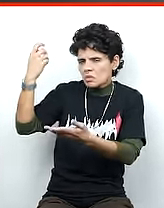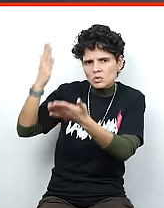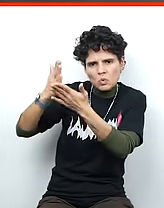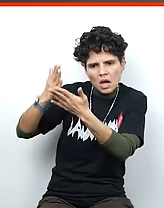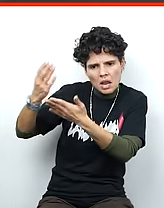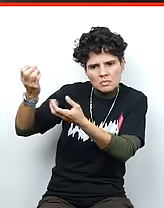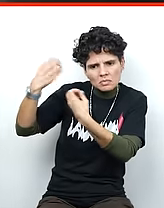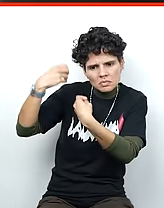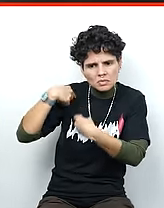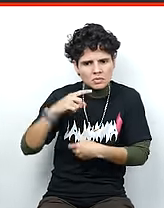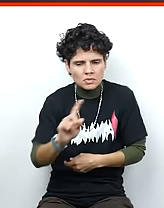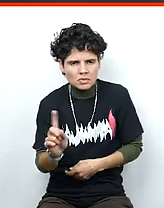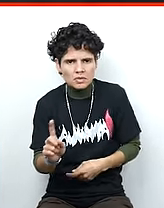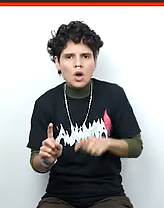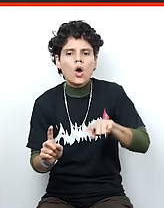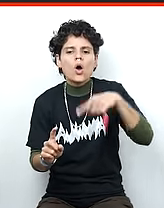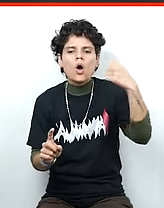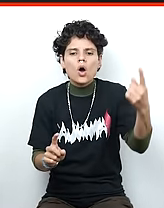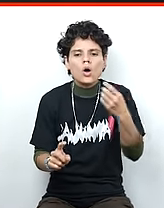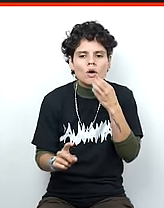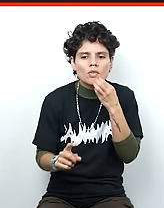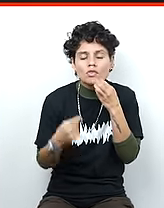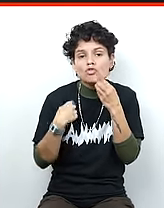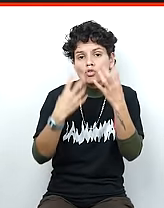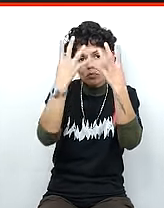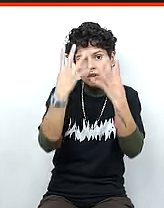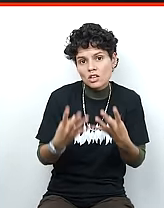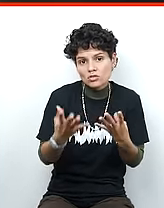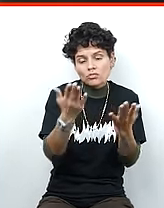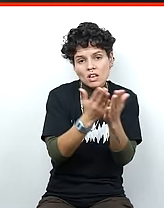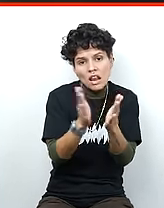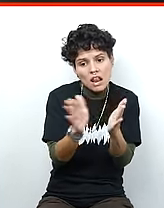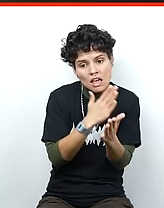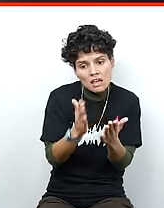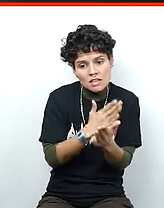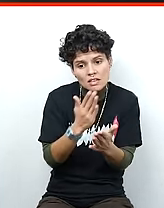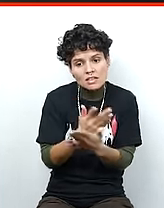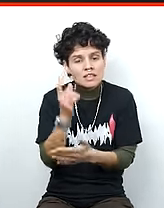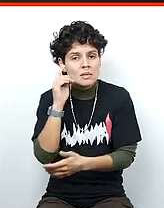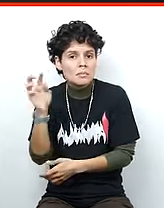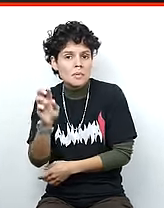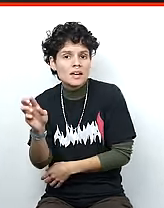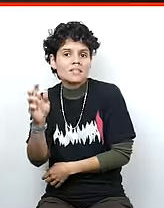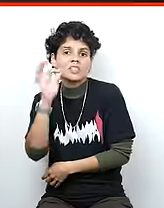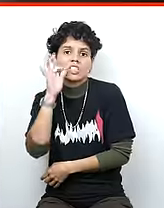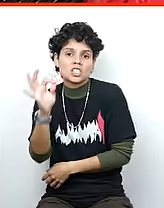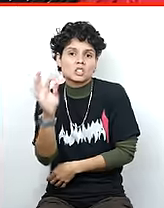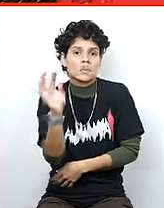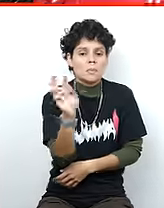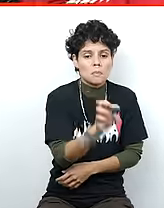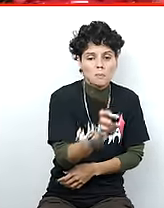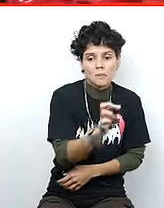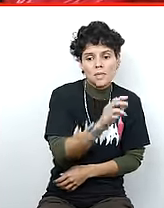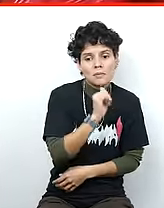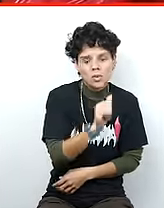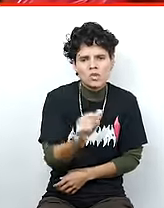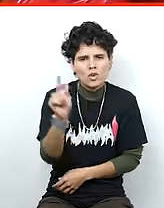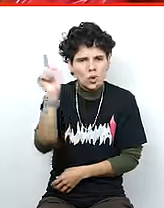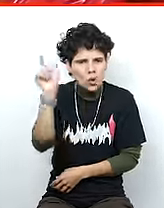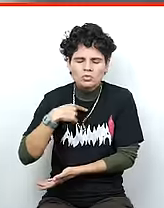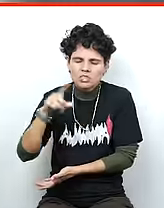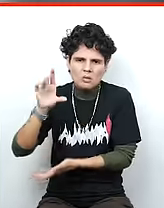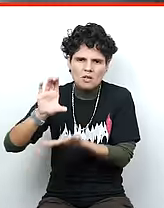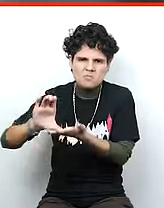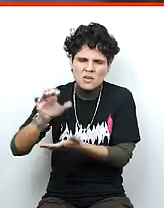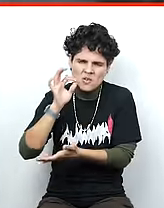De hecho, hay un libro que se llama Padre Rico, Padre Pobre, que lo leí preso, y el mismo Juan dice, un multimillonario, una ficha culiada mundial, un Juan, un magnate